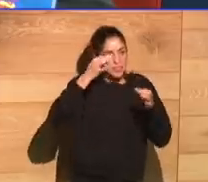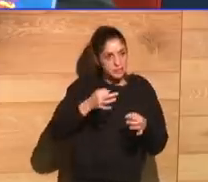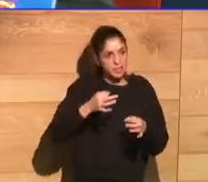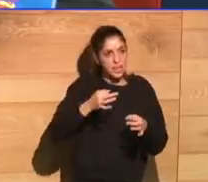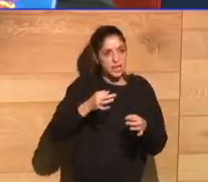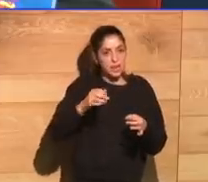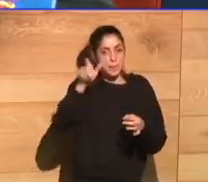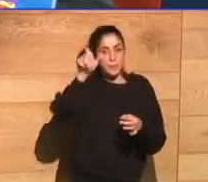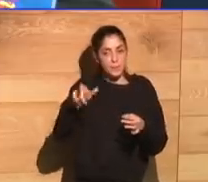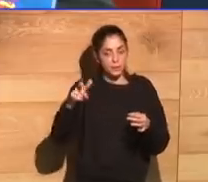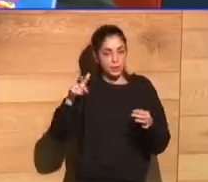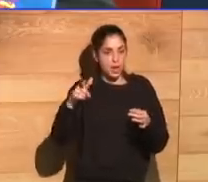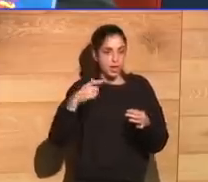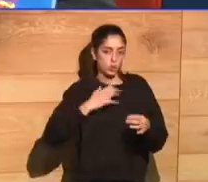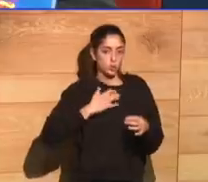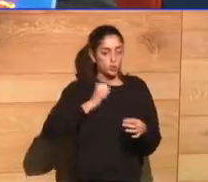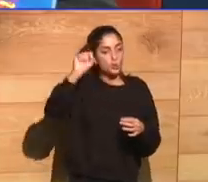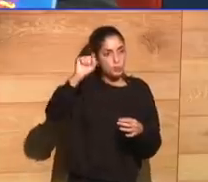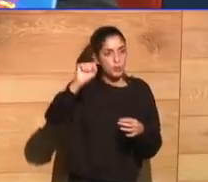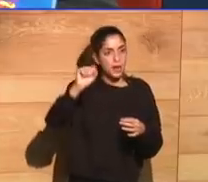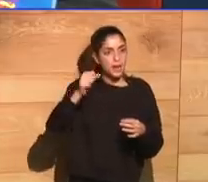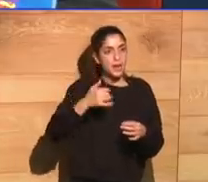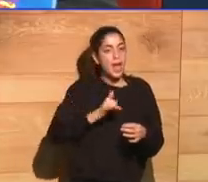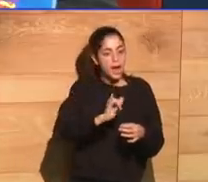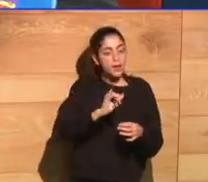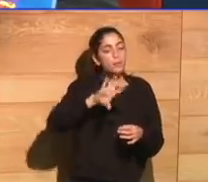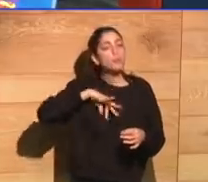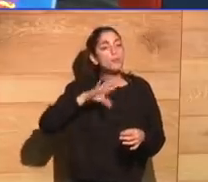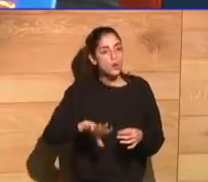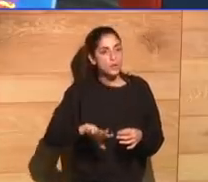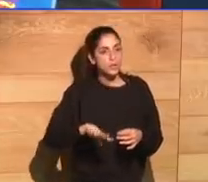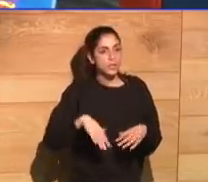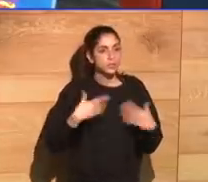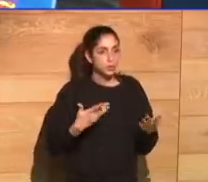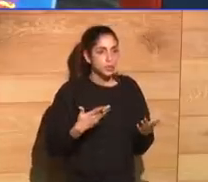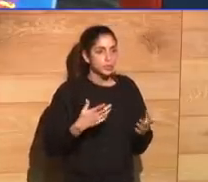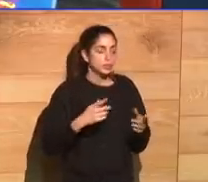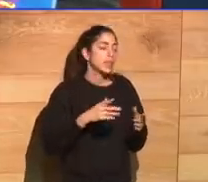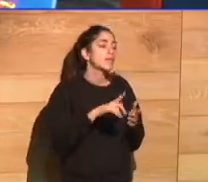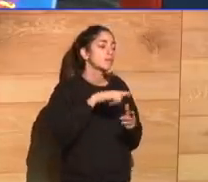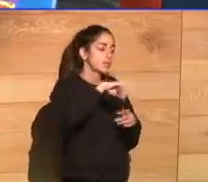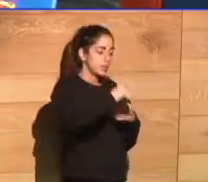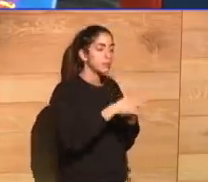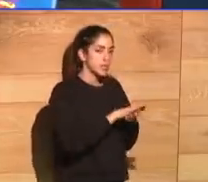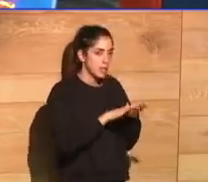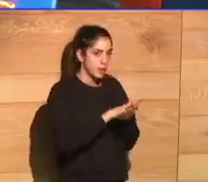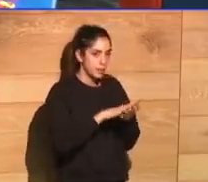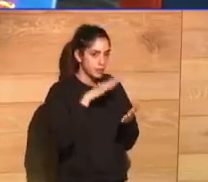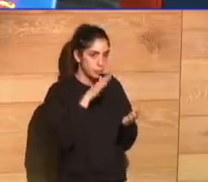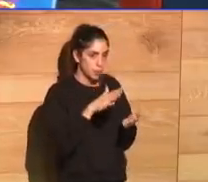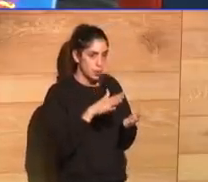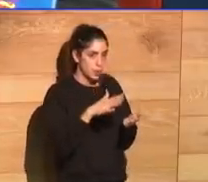que Superman puede existir y que, sí, que puede él, volar. Él y que puede decide seguir. Luego ya hablaremos porque hay una mezcla tonal